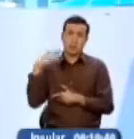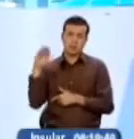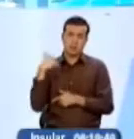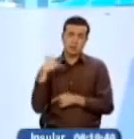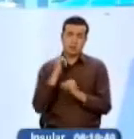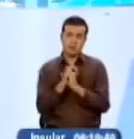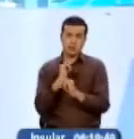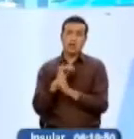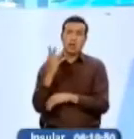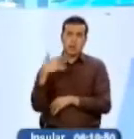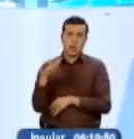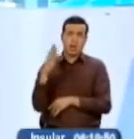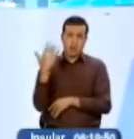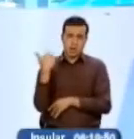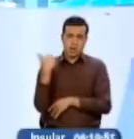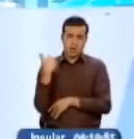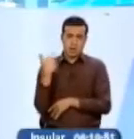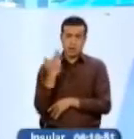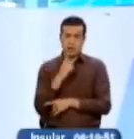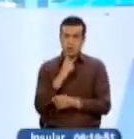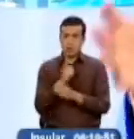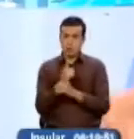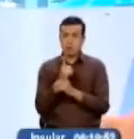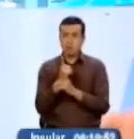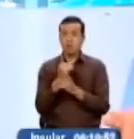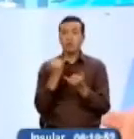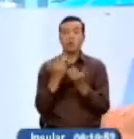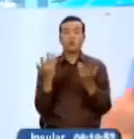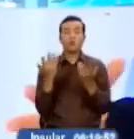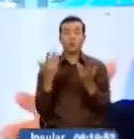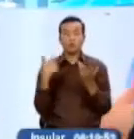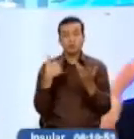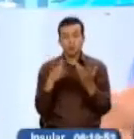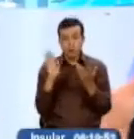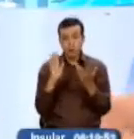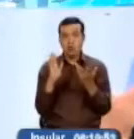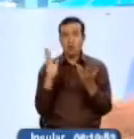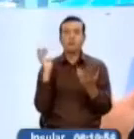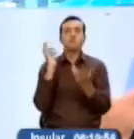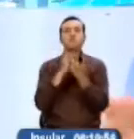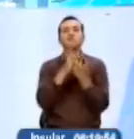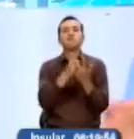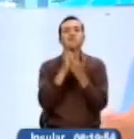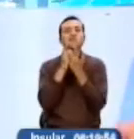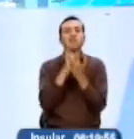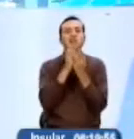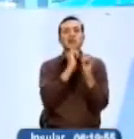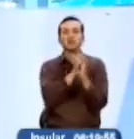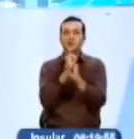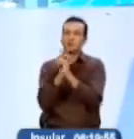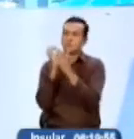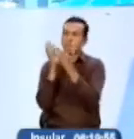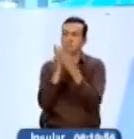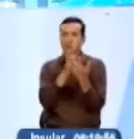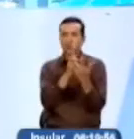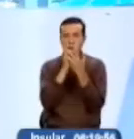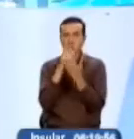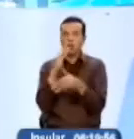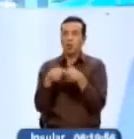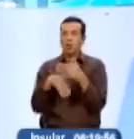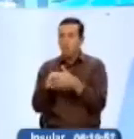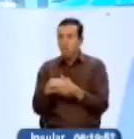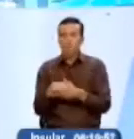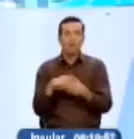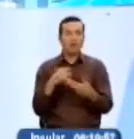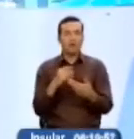instituciones que existen ahora están digamos con jugadas para para no tropezarse o